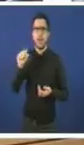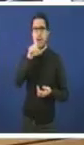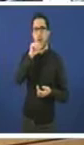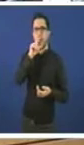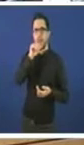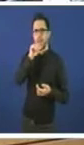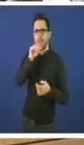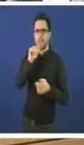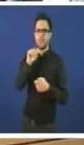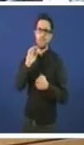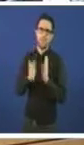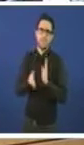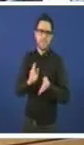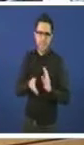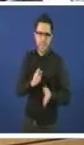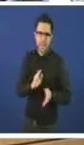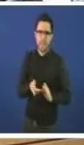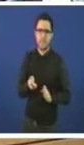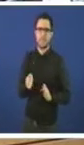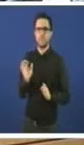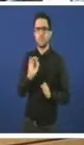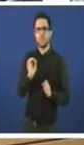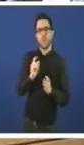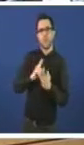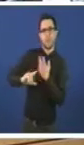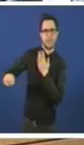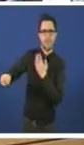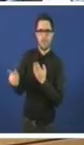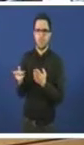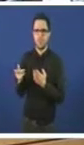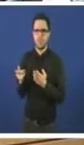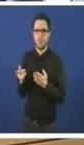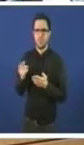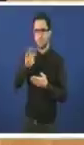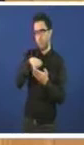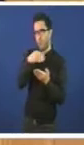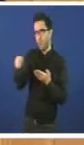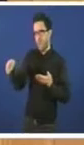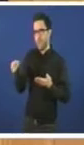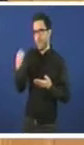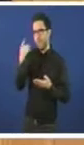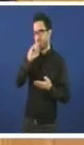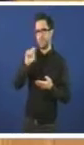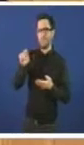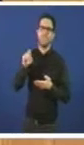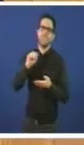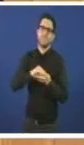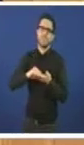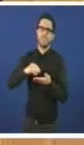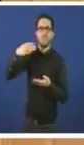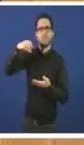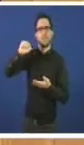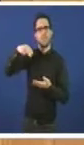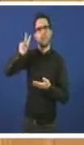relación precisamente con un famoso poema contro bilingüismo de manuel amarilla que no necesariamente un poco que constituirán a